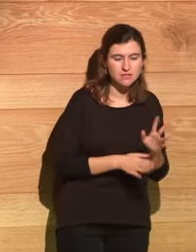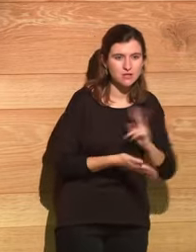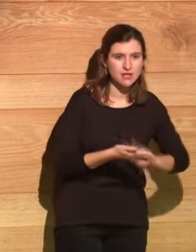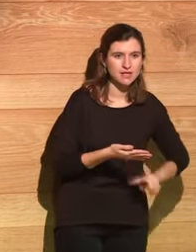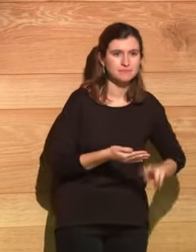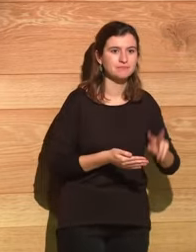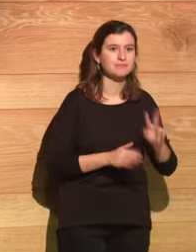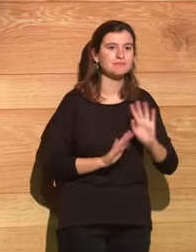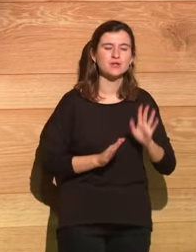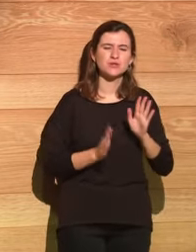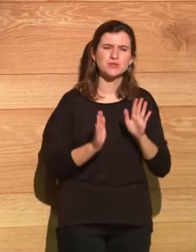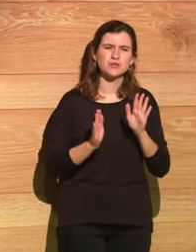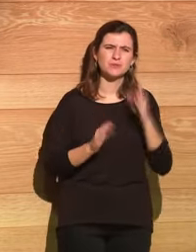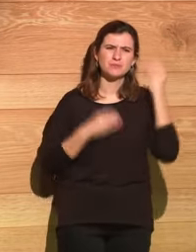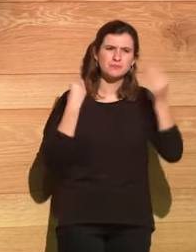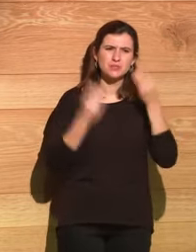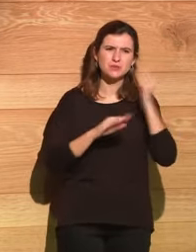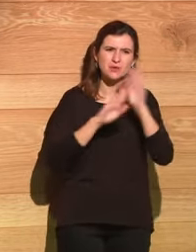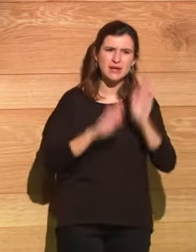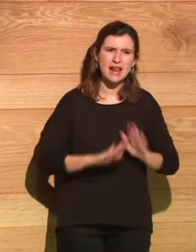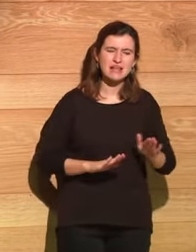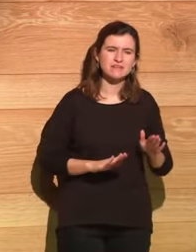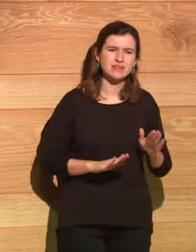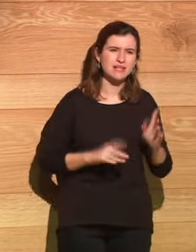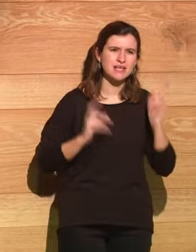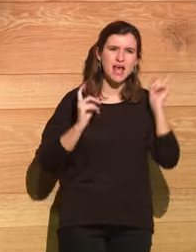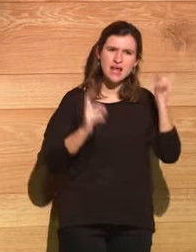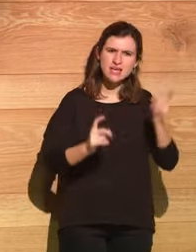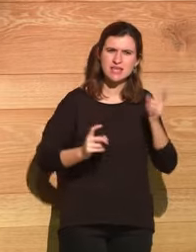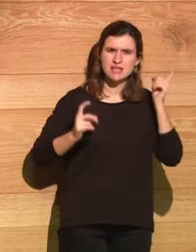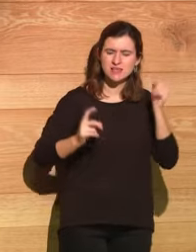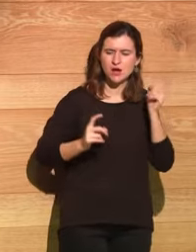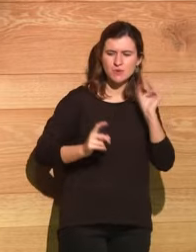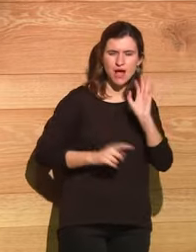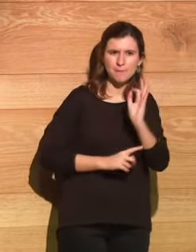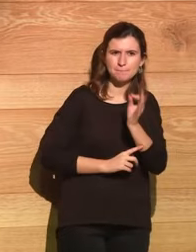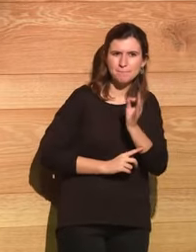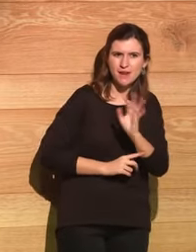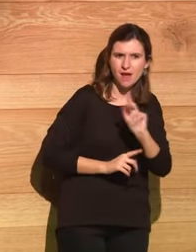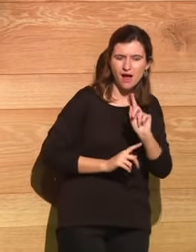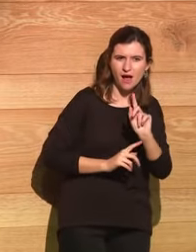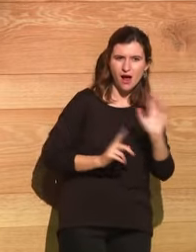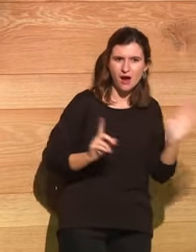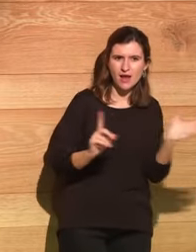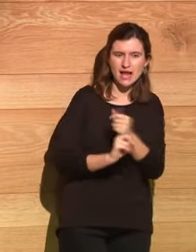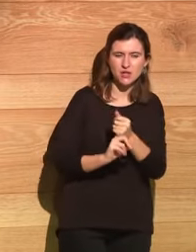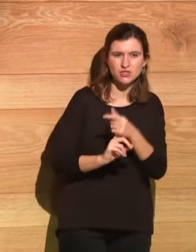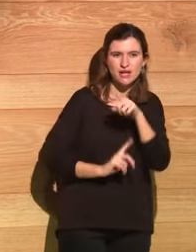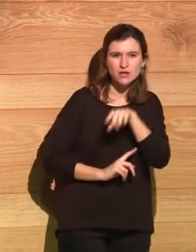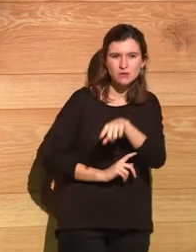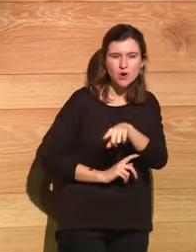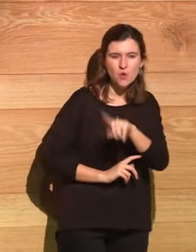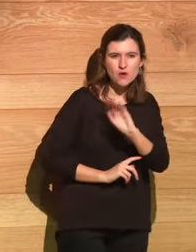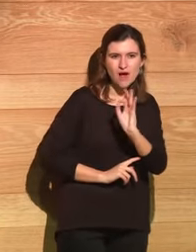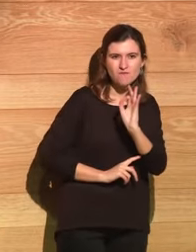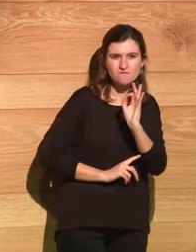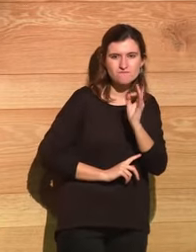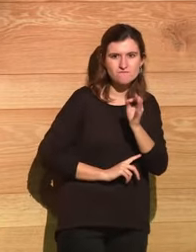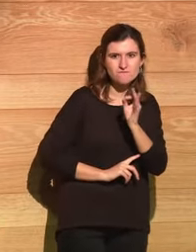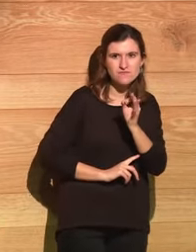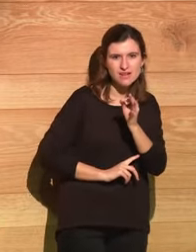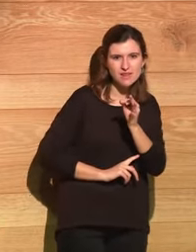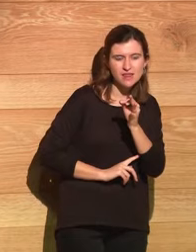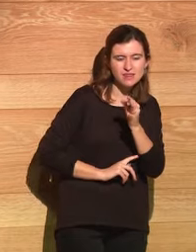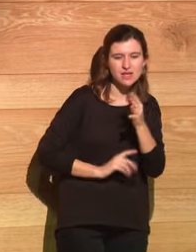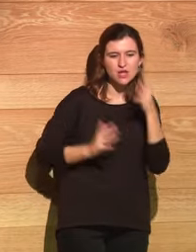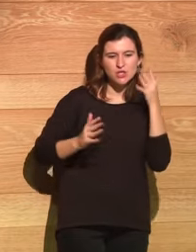final trata un poco de encontrar quizá una verdad, o no una verdad impuesta, sino una verdad sugerida en el